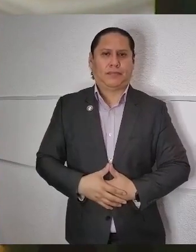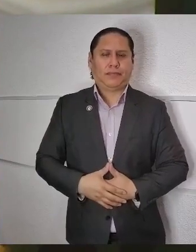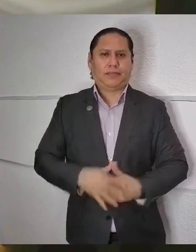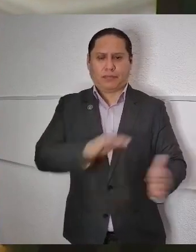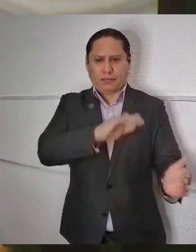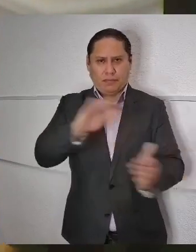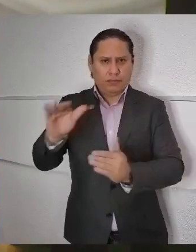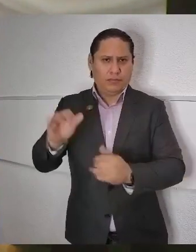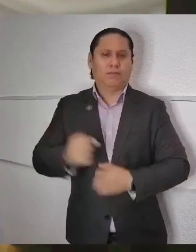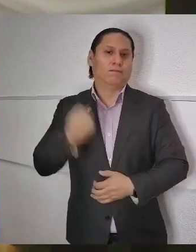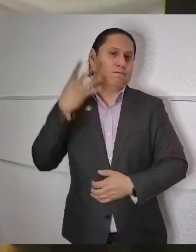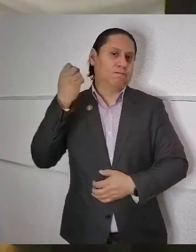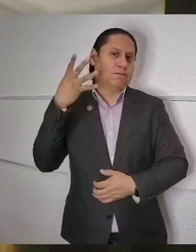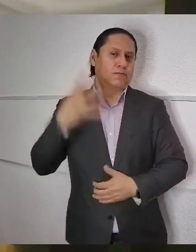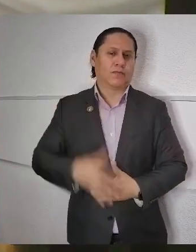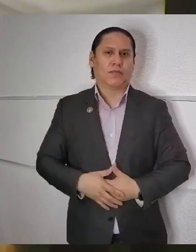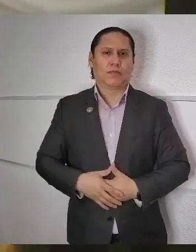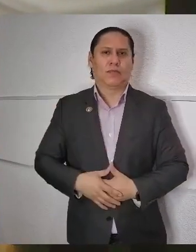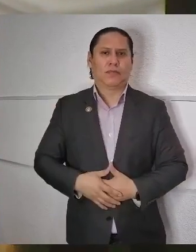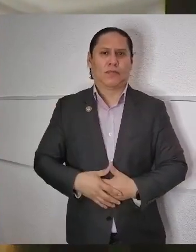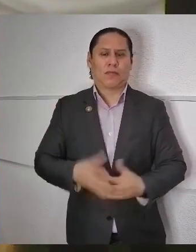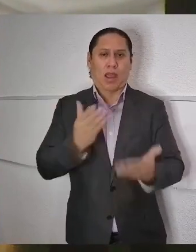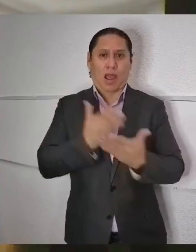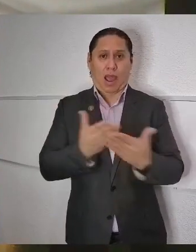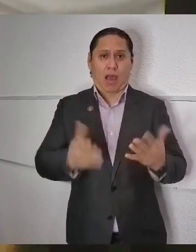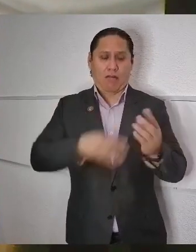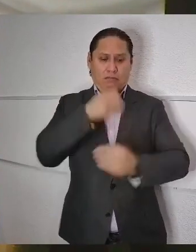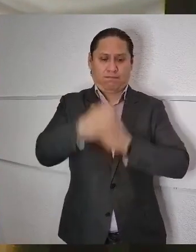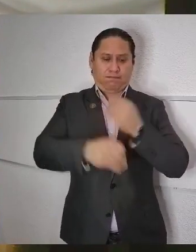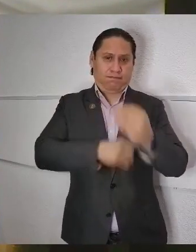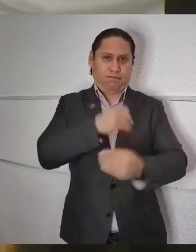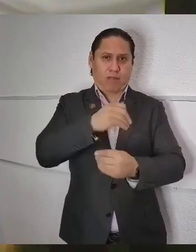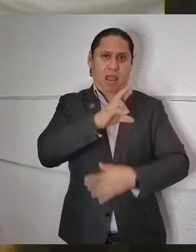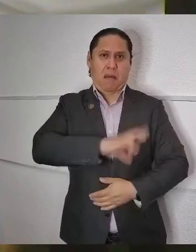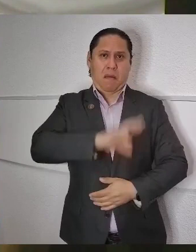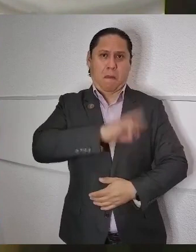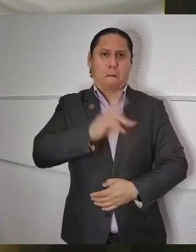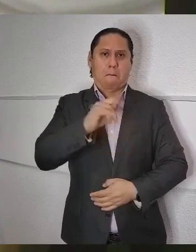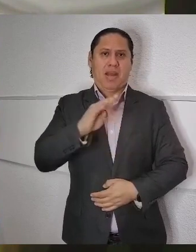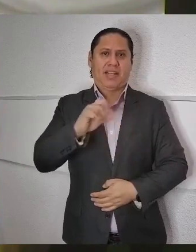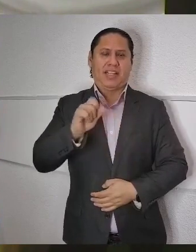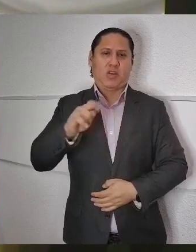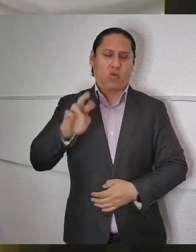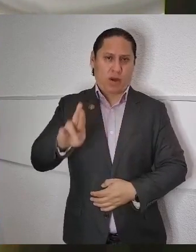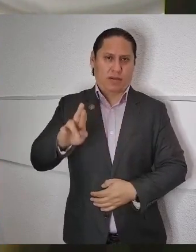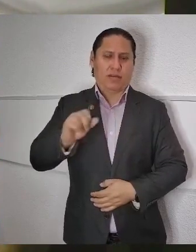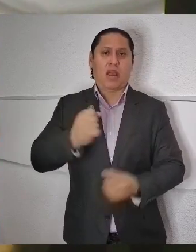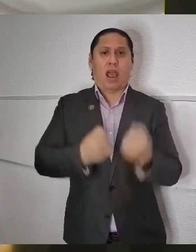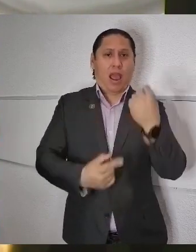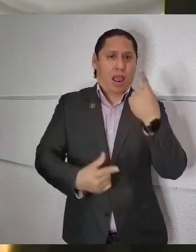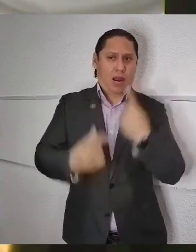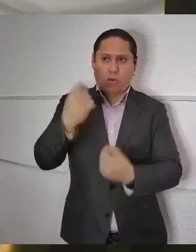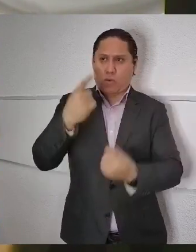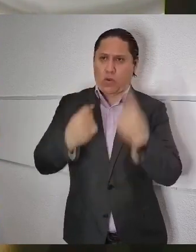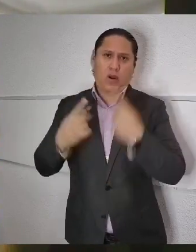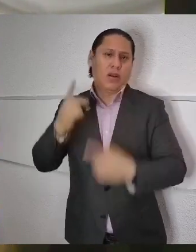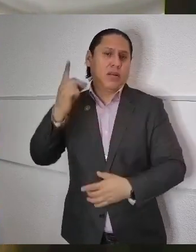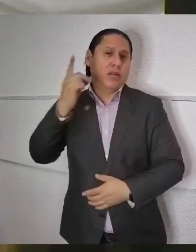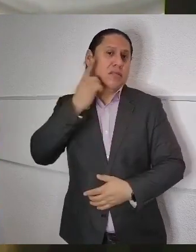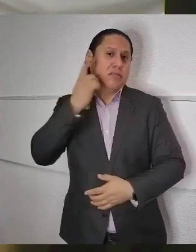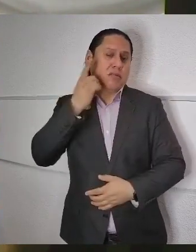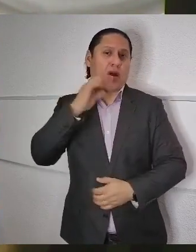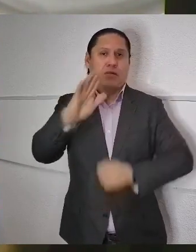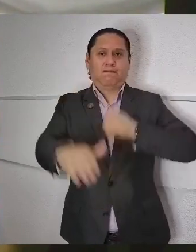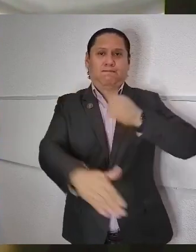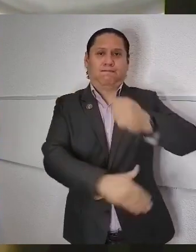Honorable Asamblea, va a discutirse el dictamen en lo particular. Si alguna o alguno de los legisladores